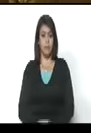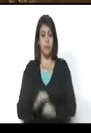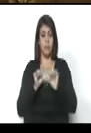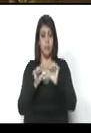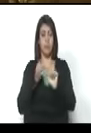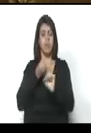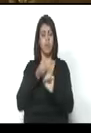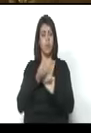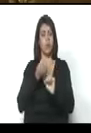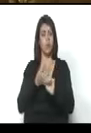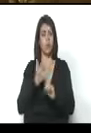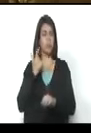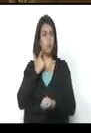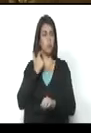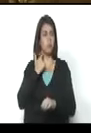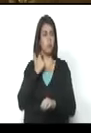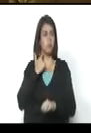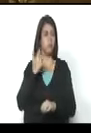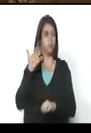mantienen un discurso ambiguo